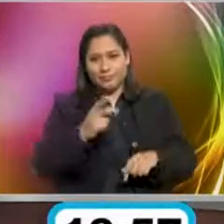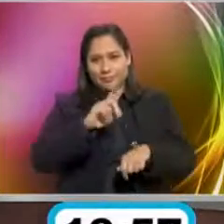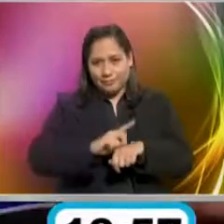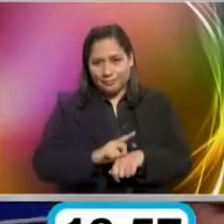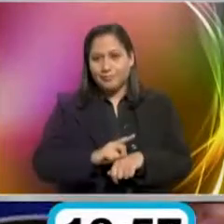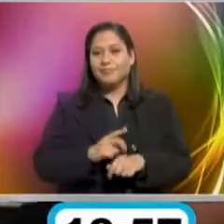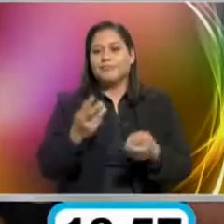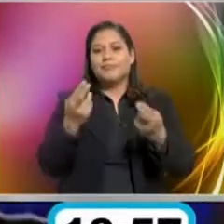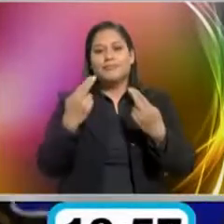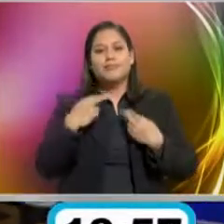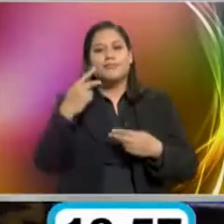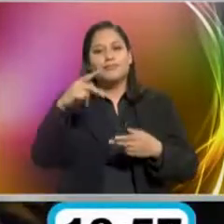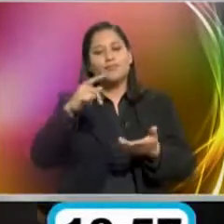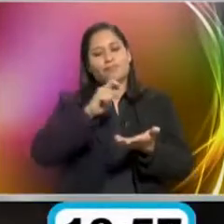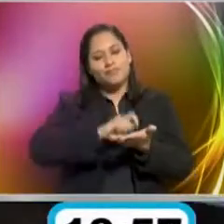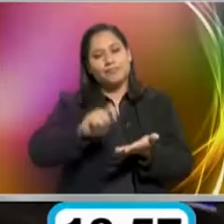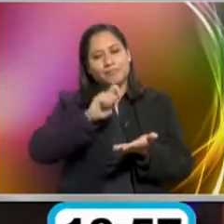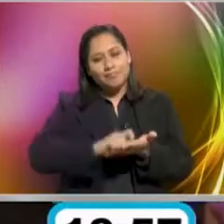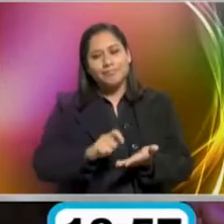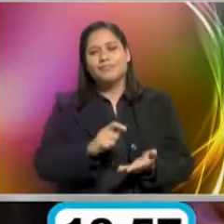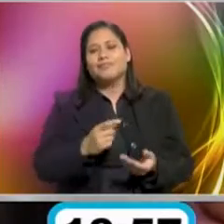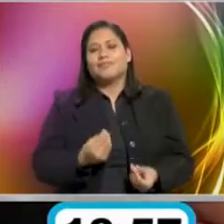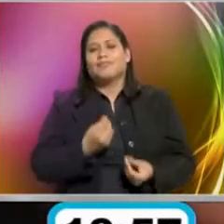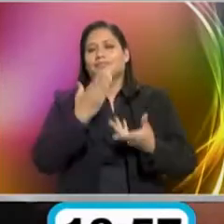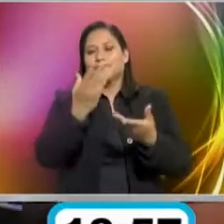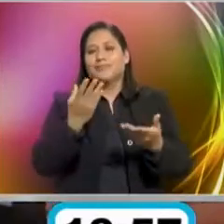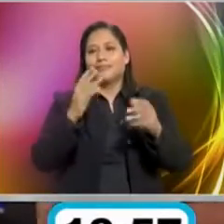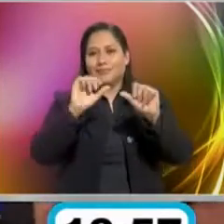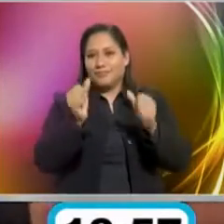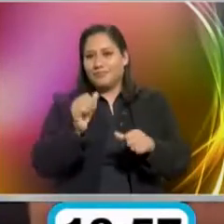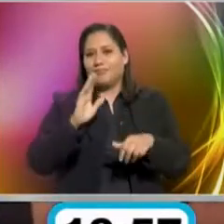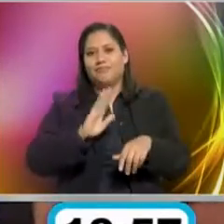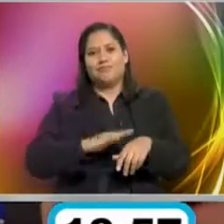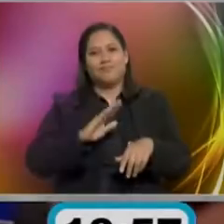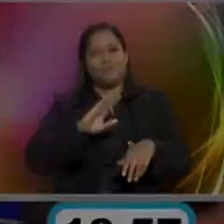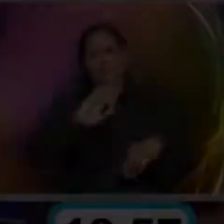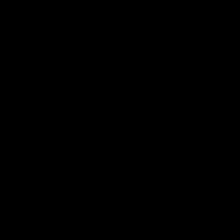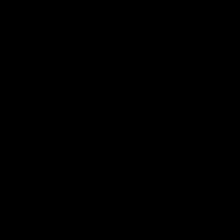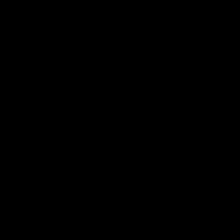verdad, que nos muchas regalan con gracias. sus notas Muchas gracias. la expresión artística más universal de todas.